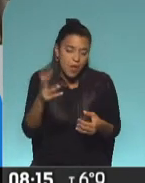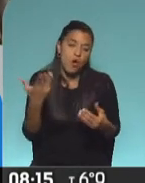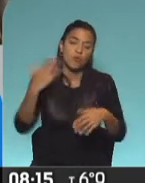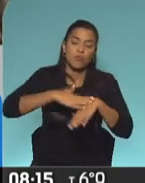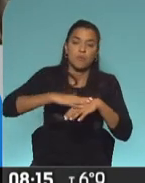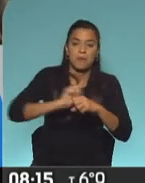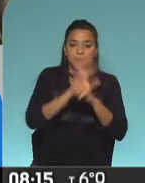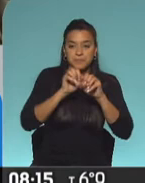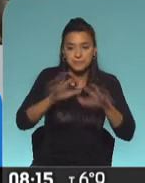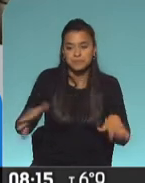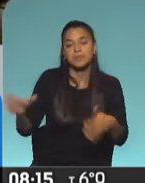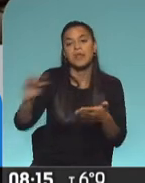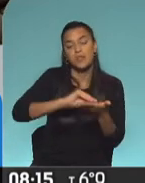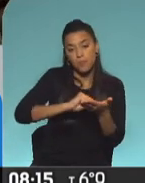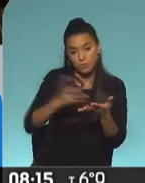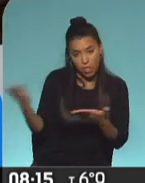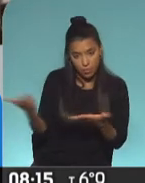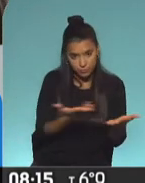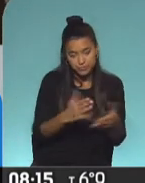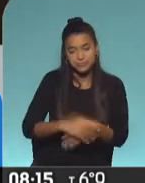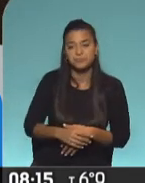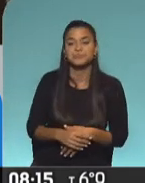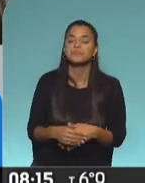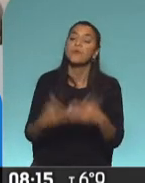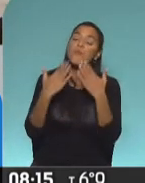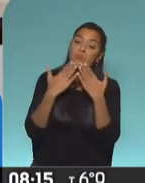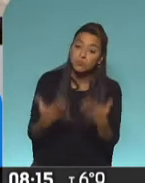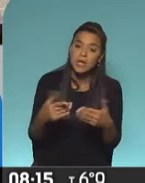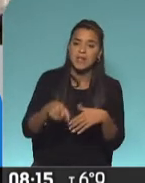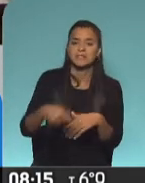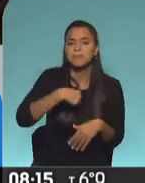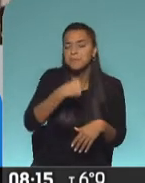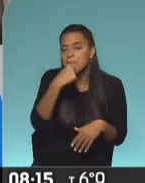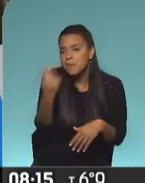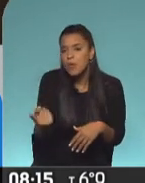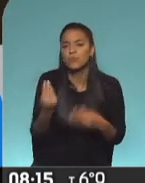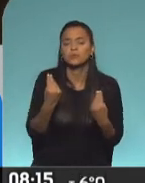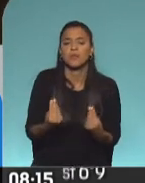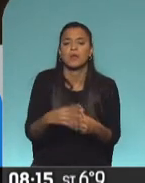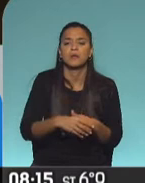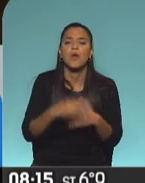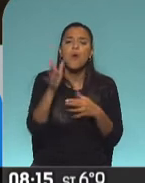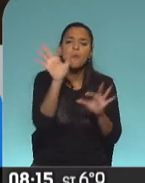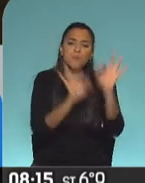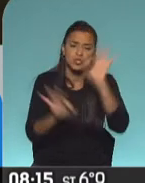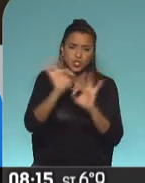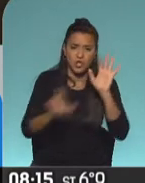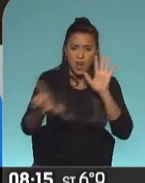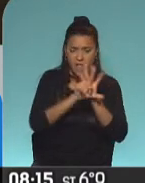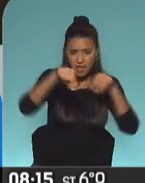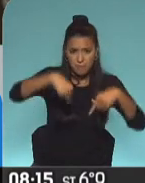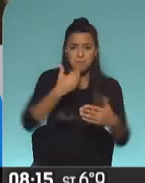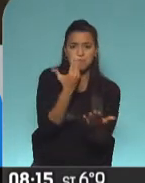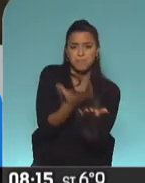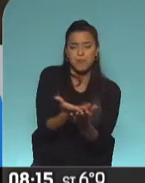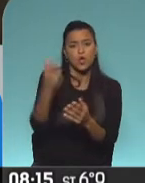pandemia. Silvia, Pablo, el diputado los escucha. Muchísimas gracias, Laura. Consultarle al diputado Grosso respecto a un proyecto de ley que está siendo presentado